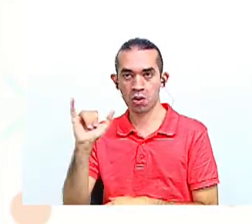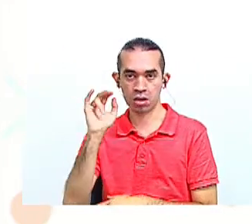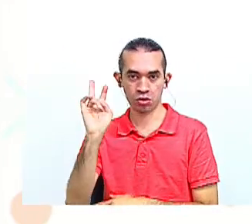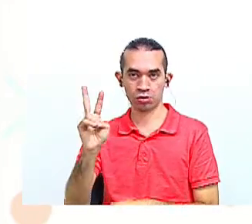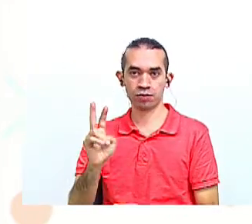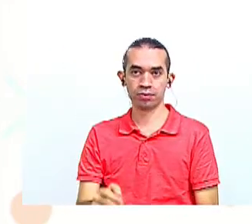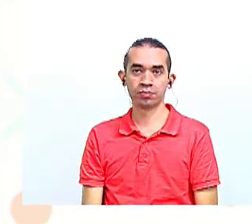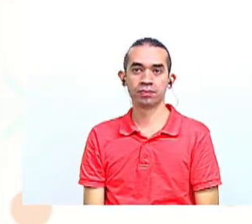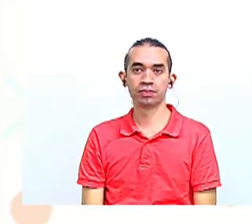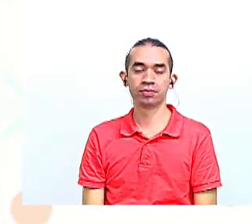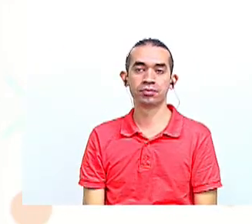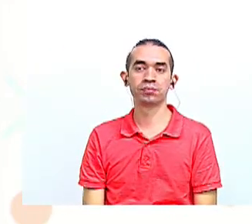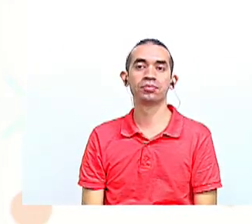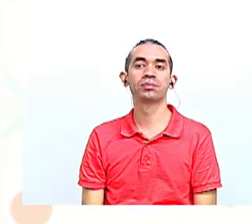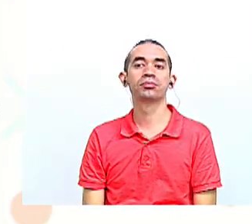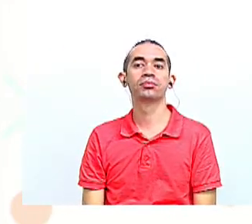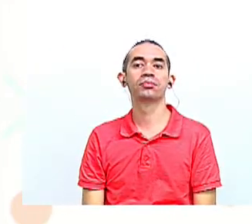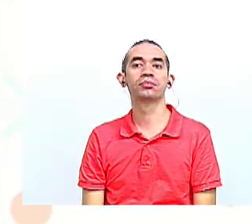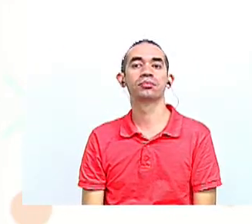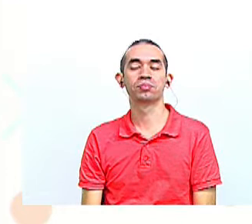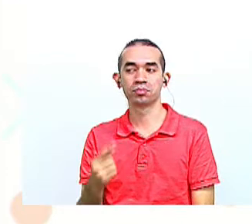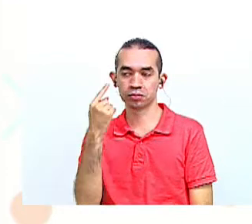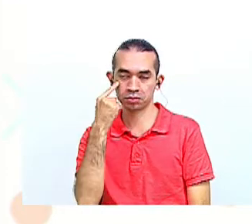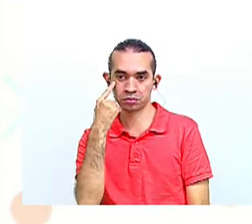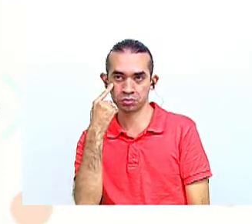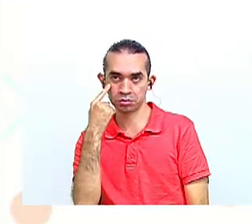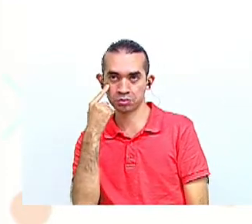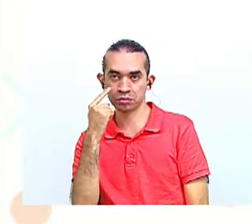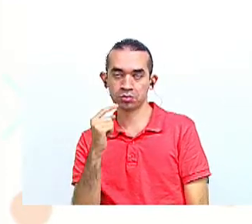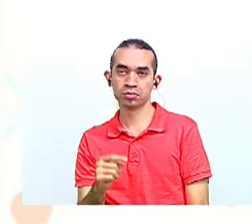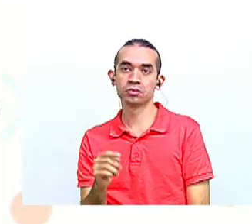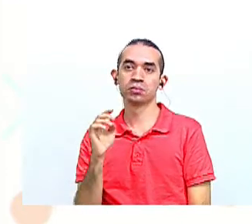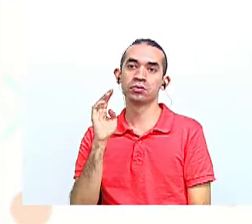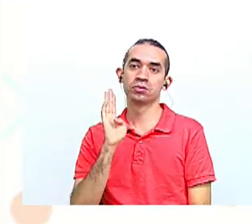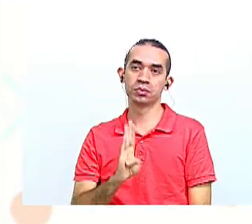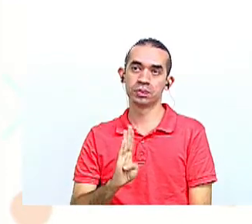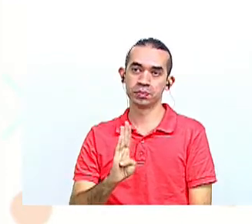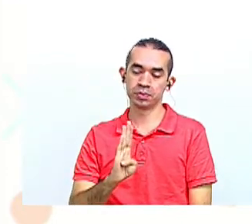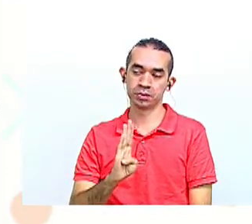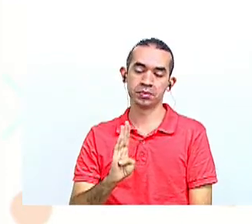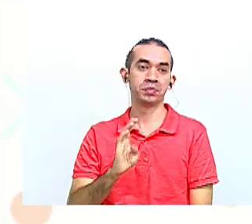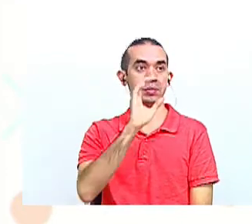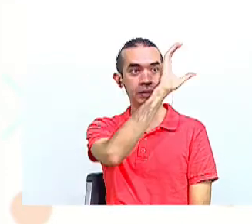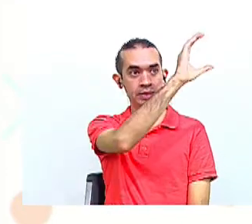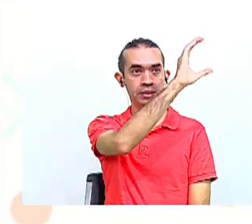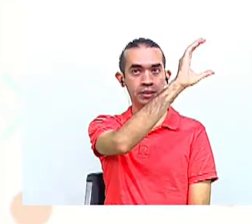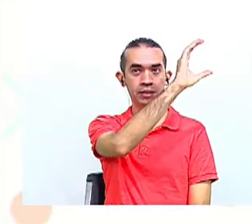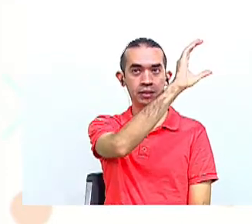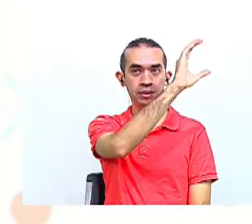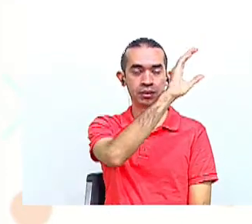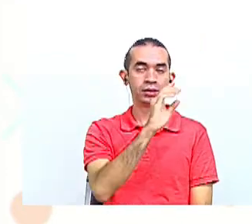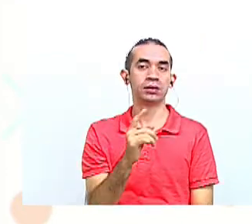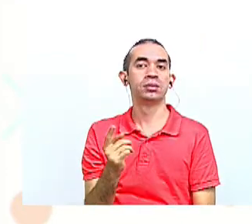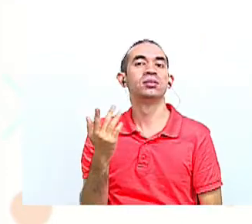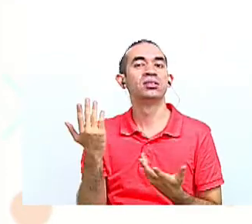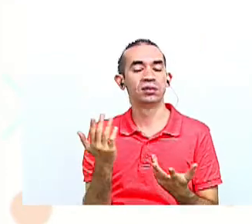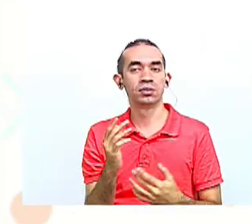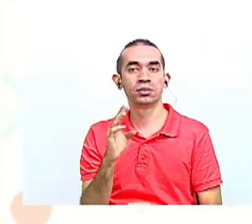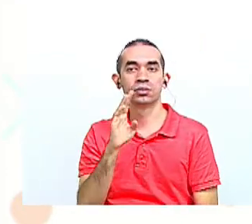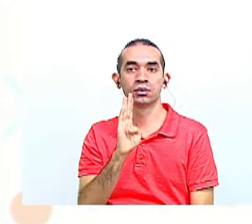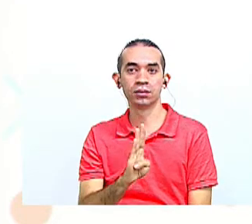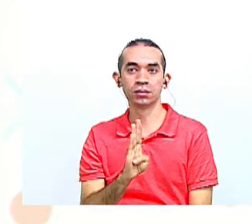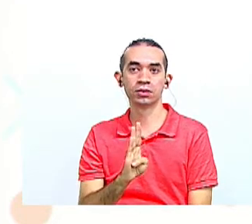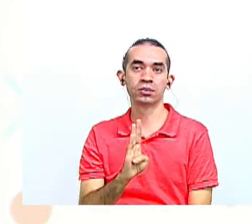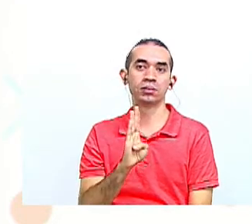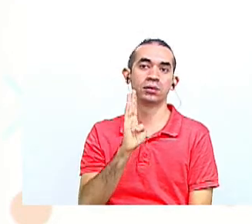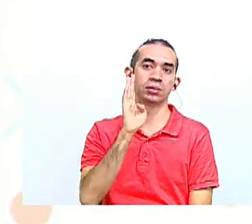2. Si comparamos las medidas de BC con respecto a las medidas de